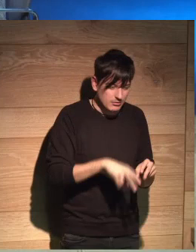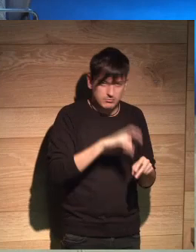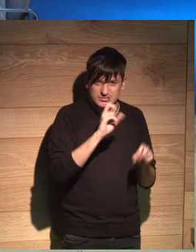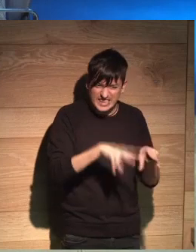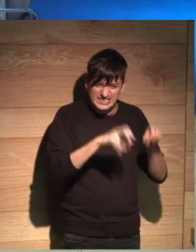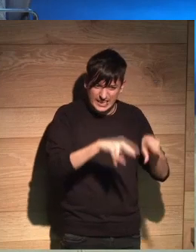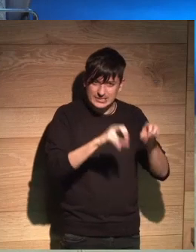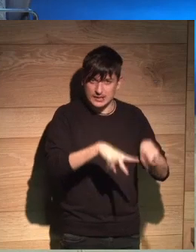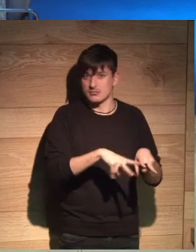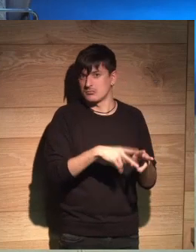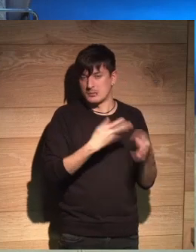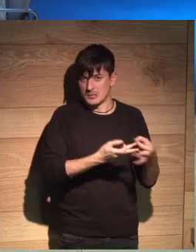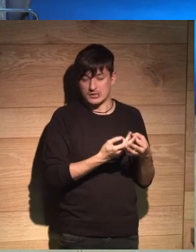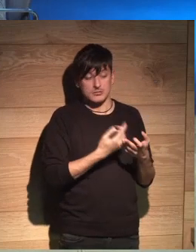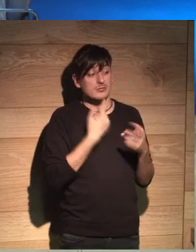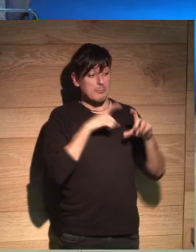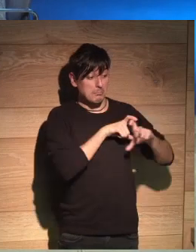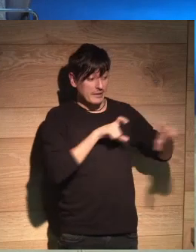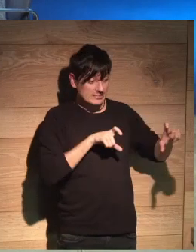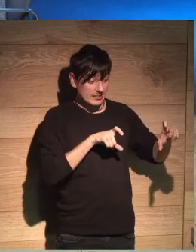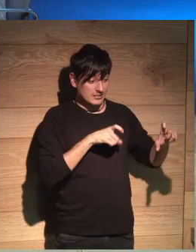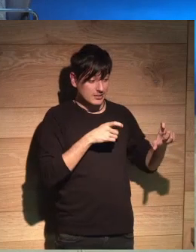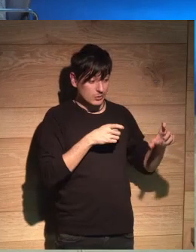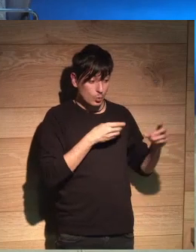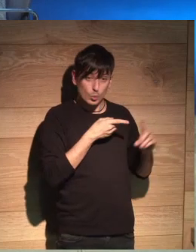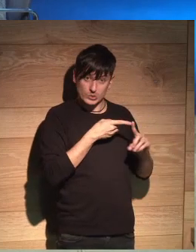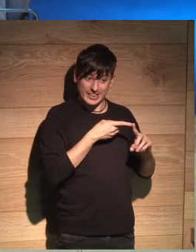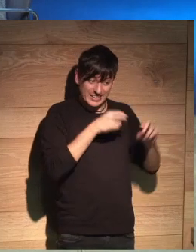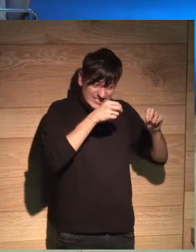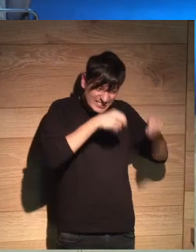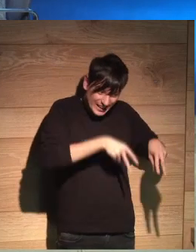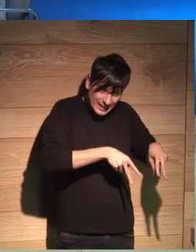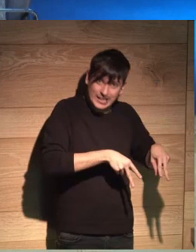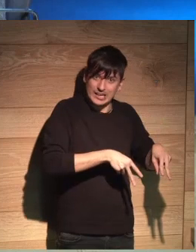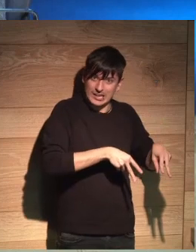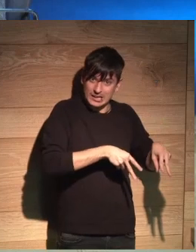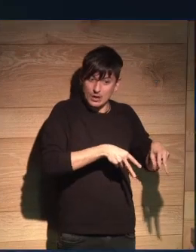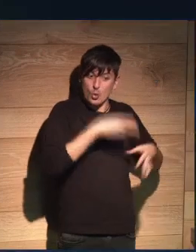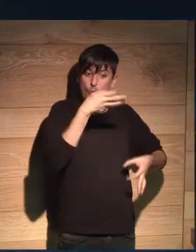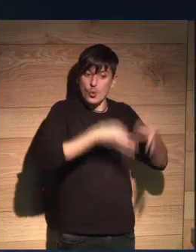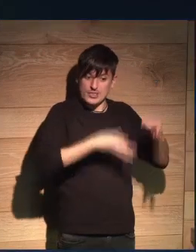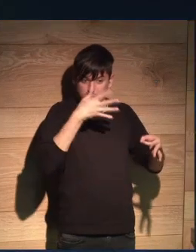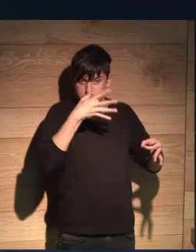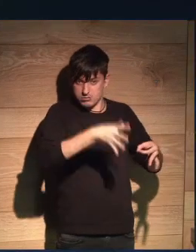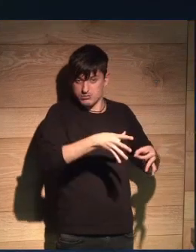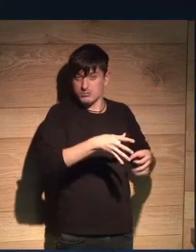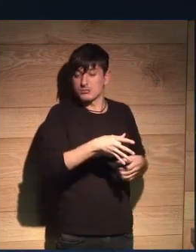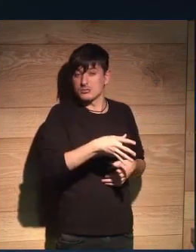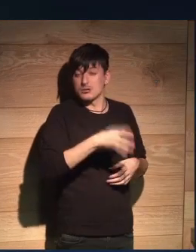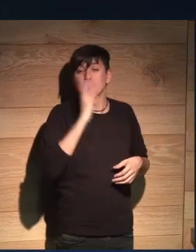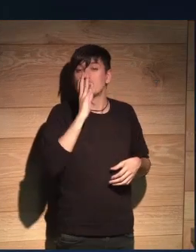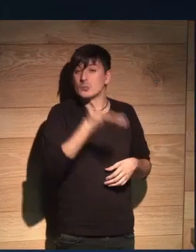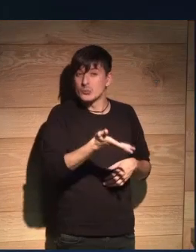más. Y entonces me llevaron a juicio una empresa que utiliza el sin ese continuamente. ¿Por qué me llevó a juicio? Me llevó a juicio